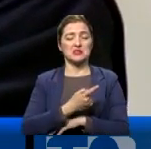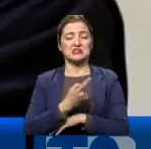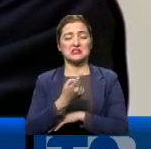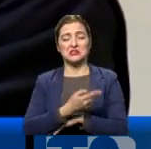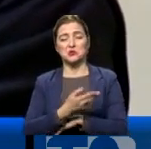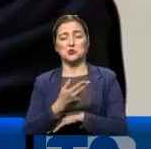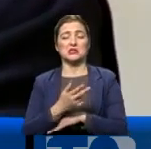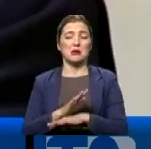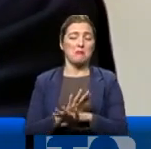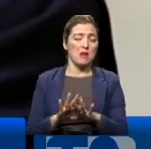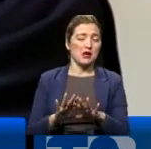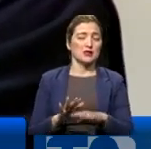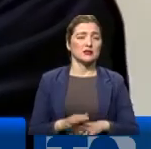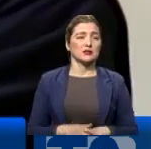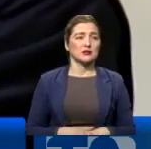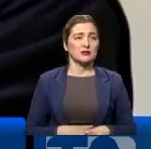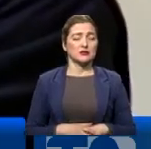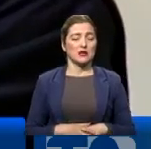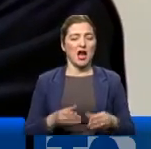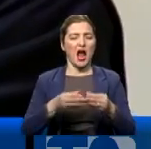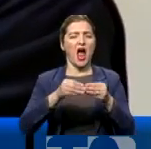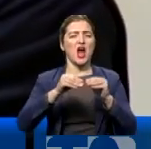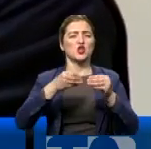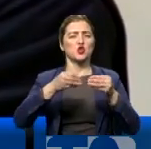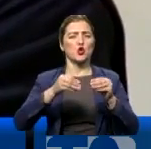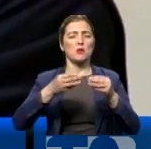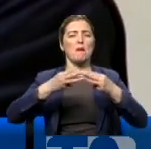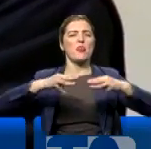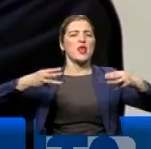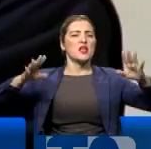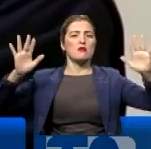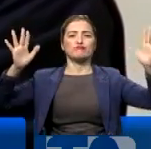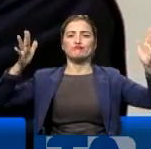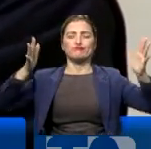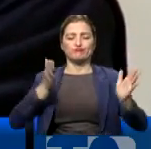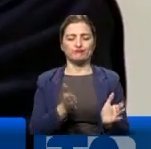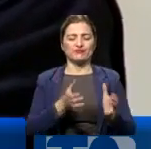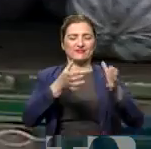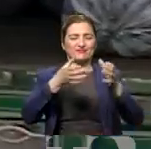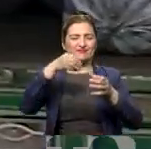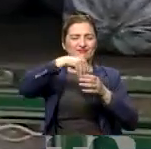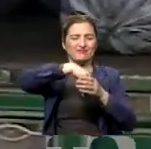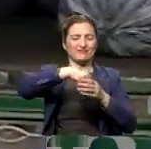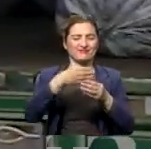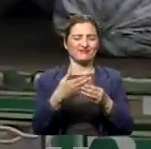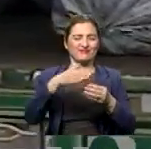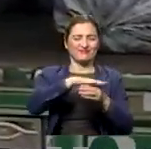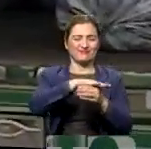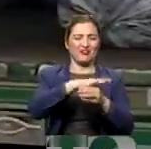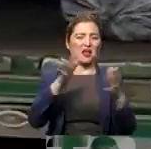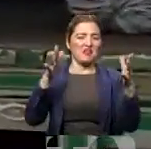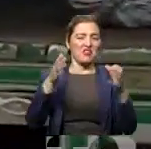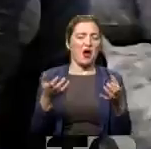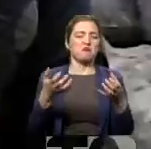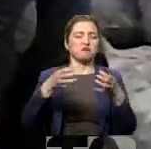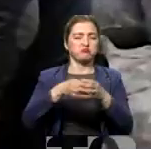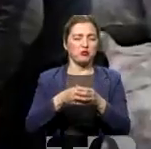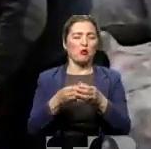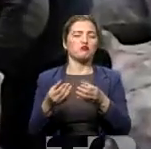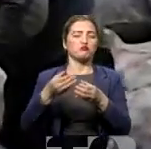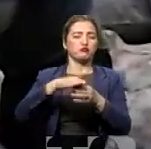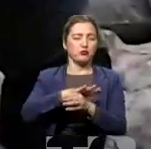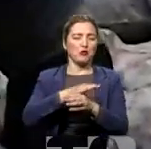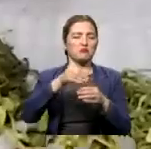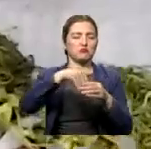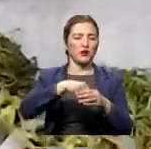más, no tenemos cartones, polietilenos y demás insumos, ¿no? Similar situación la enfrenta el sector agrícola